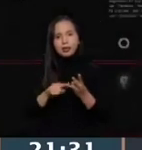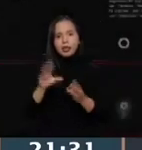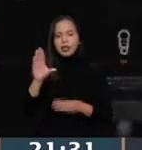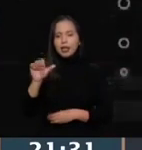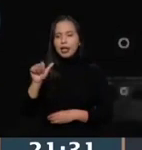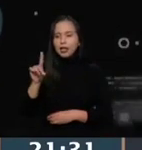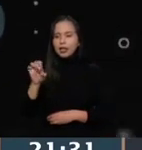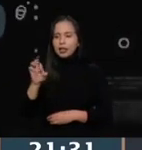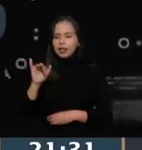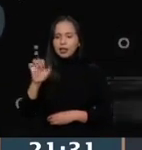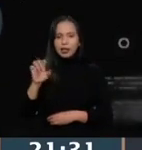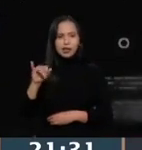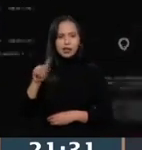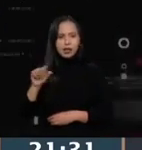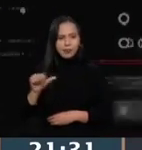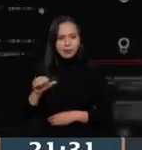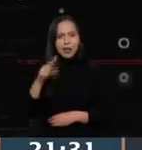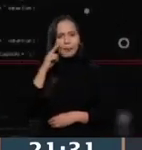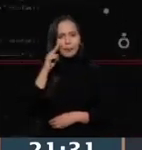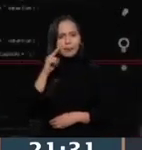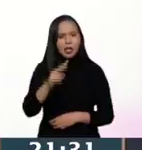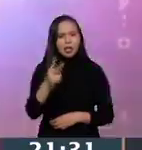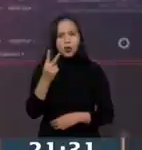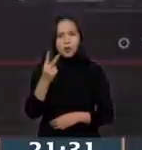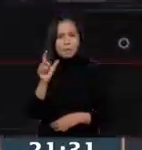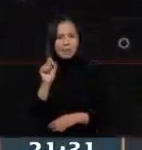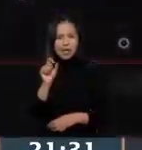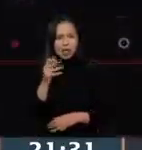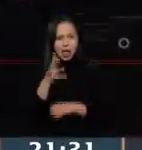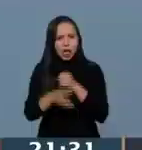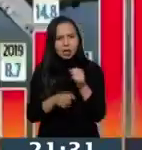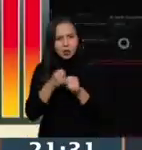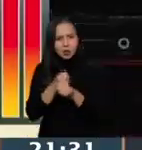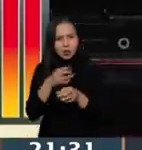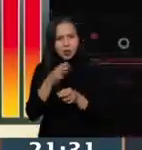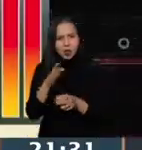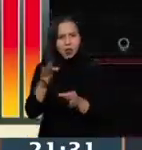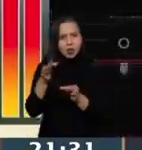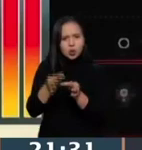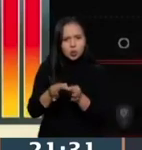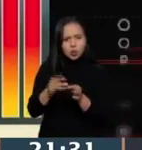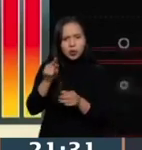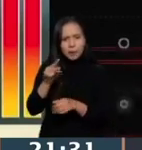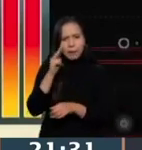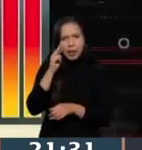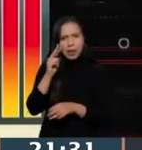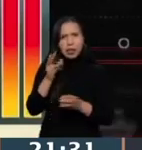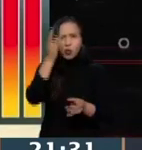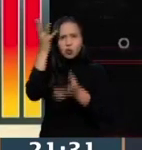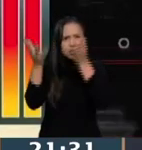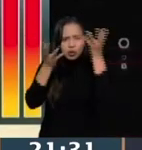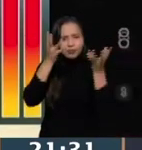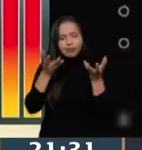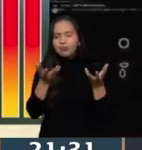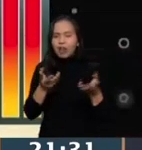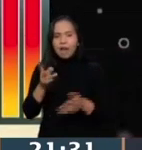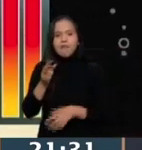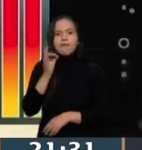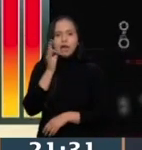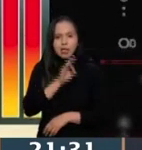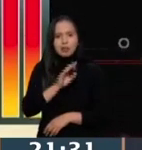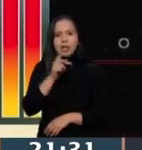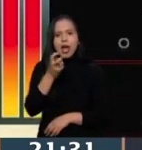rompió récord de 20 años de combustóleo. El Observatorio Ciudadano de la Calidad del Aire indicó que la refinería registró en enero